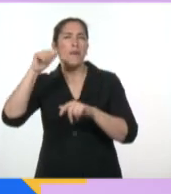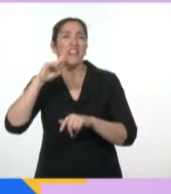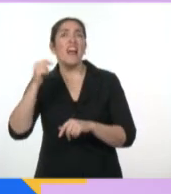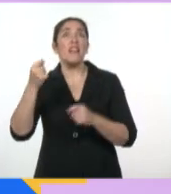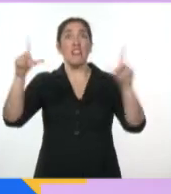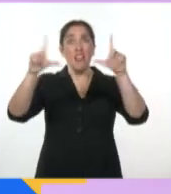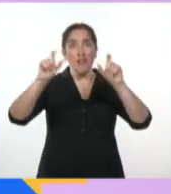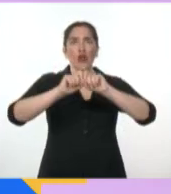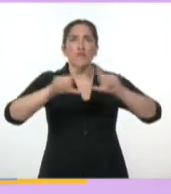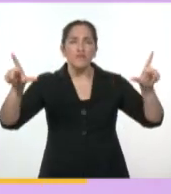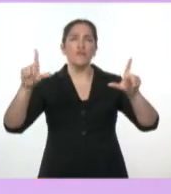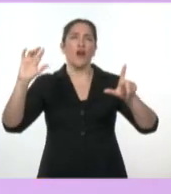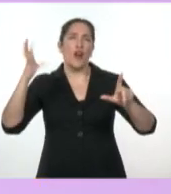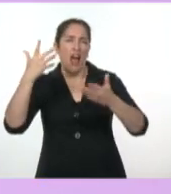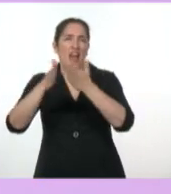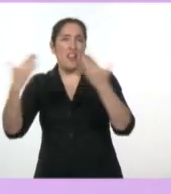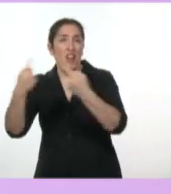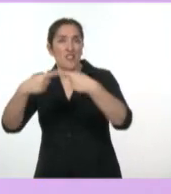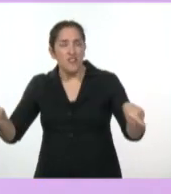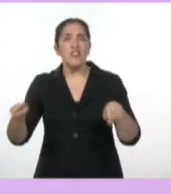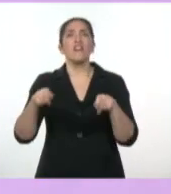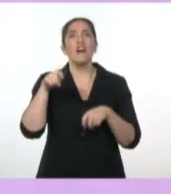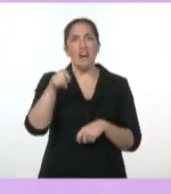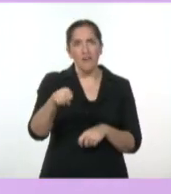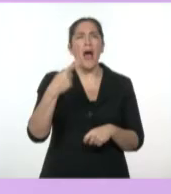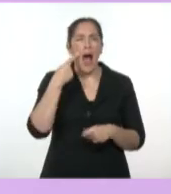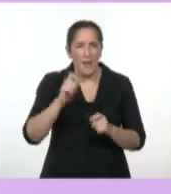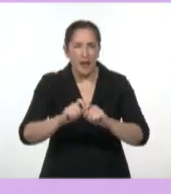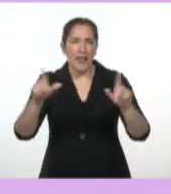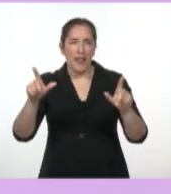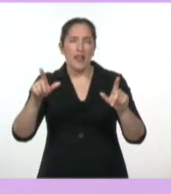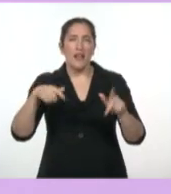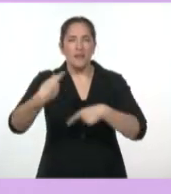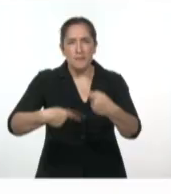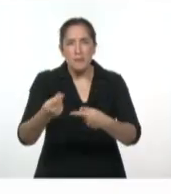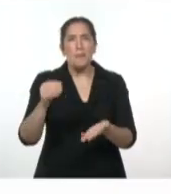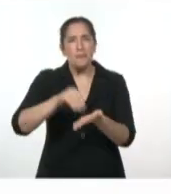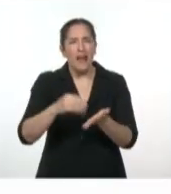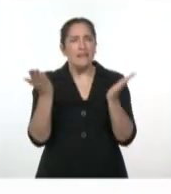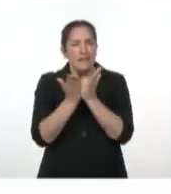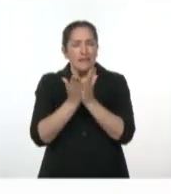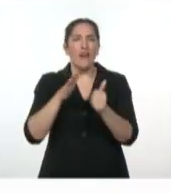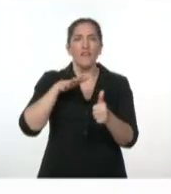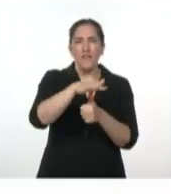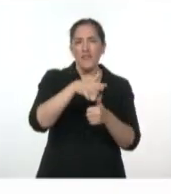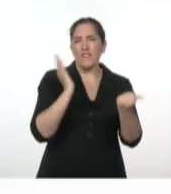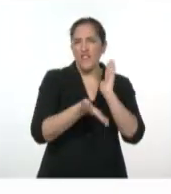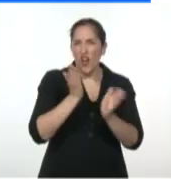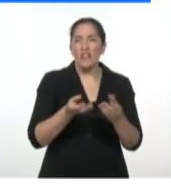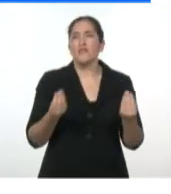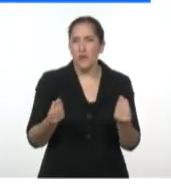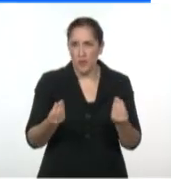en los medios de comunicación. Vamos a ver material sobre la violencia. Seguimos analizando la violencia de género.